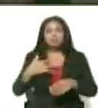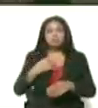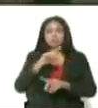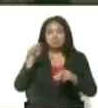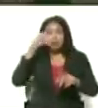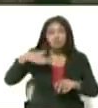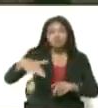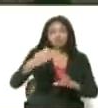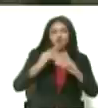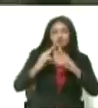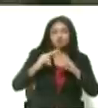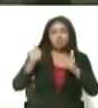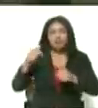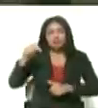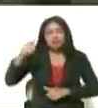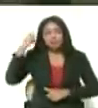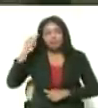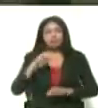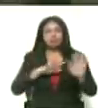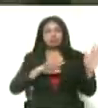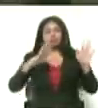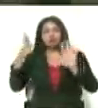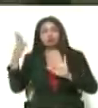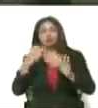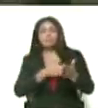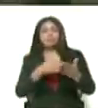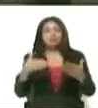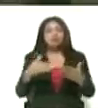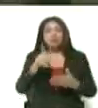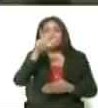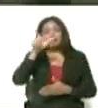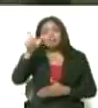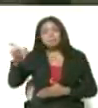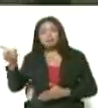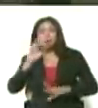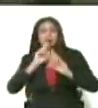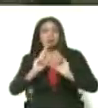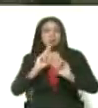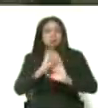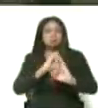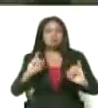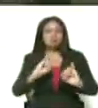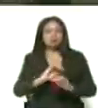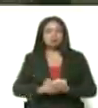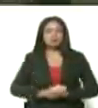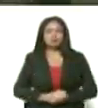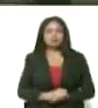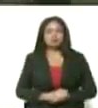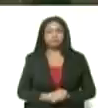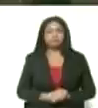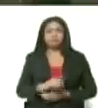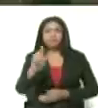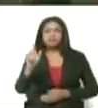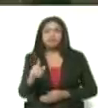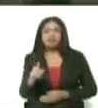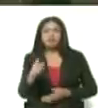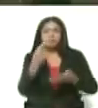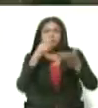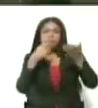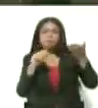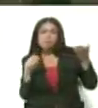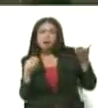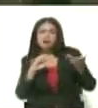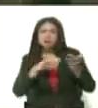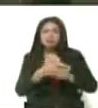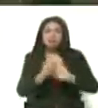bien. Al día de hoy, 18 millones de personas han respondido a esta encuesta. Esa encuesta derivó que